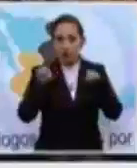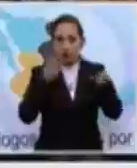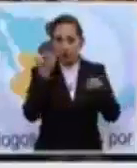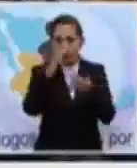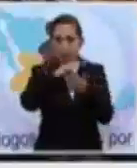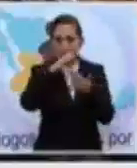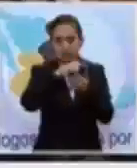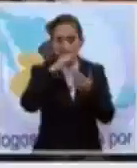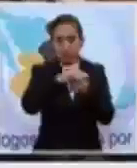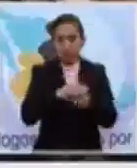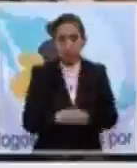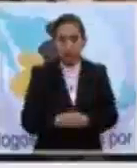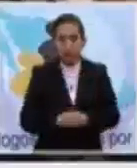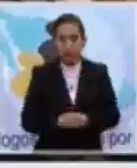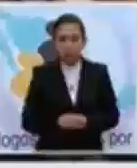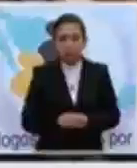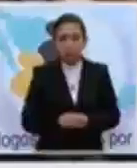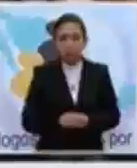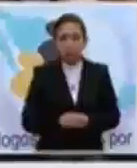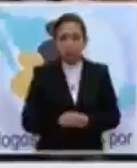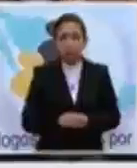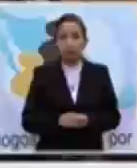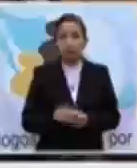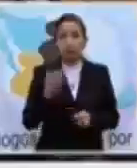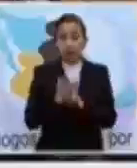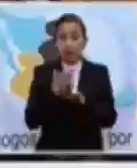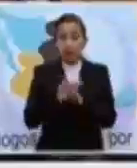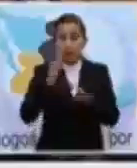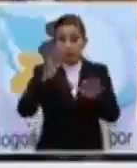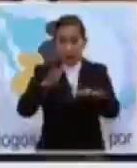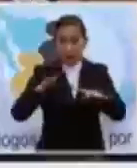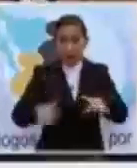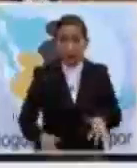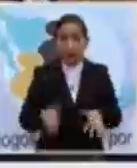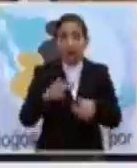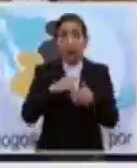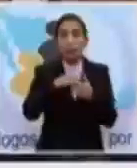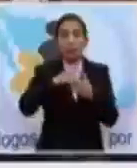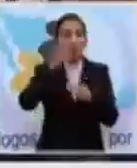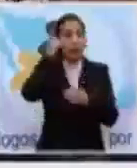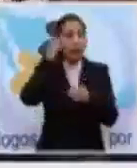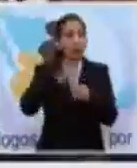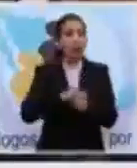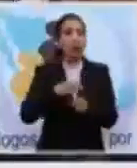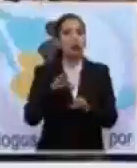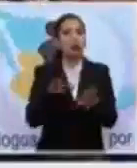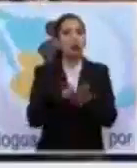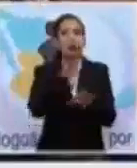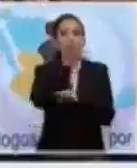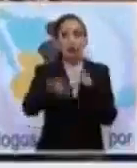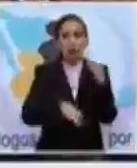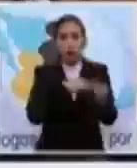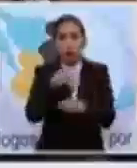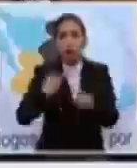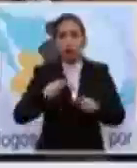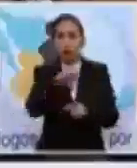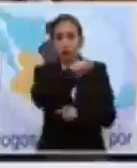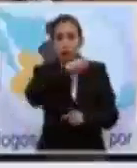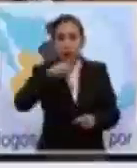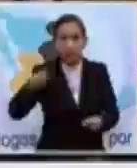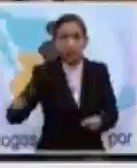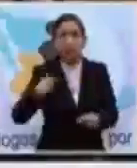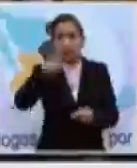mesa. Y aplaudo a la organización de este foro, tanto a la mesa directiva como a las comisiones y a todos los organizadores,